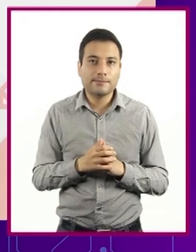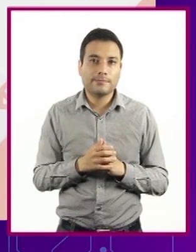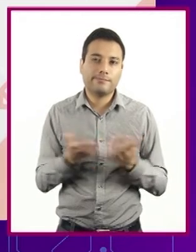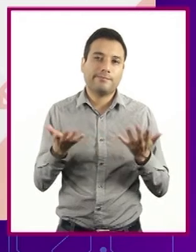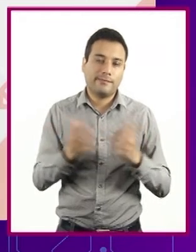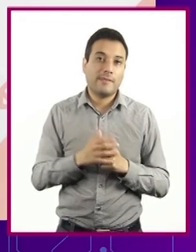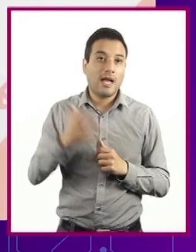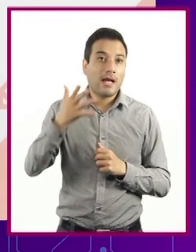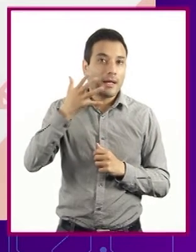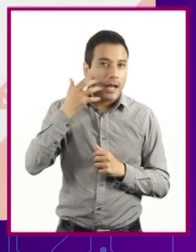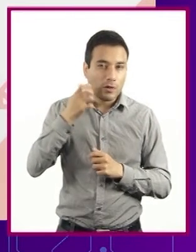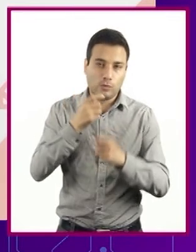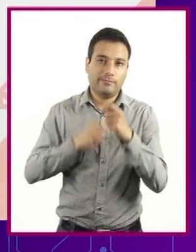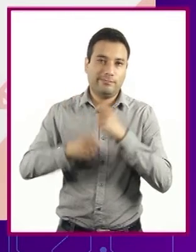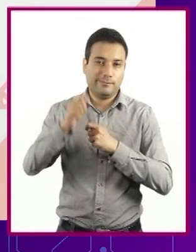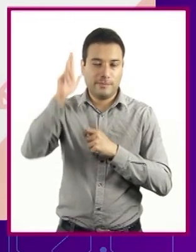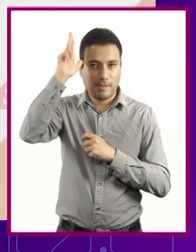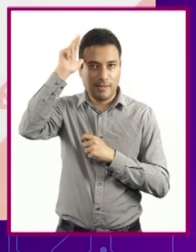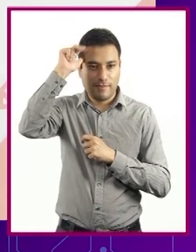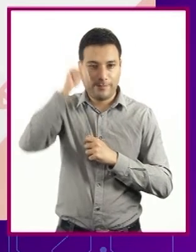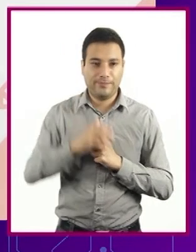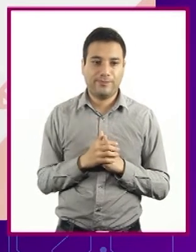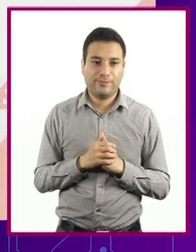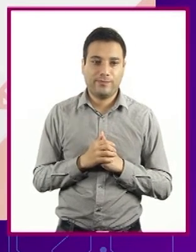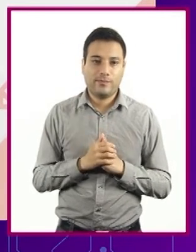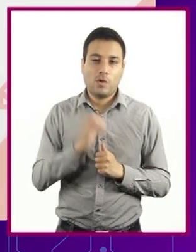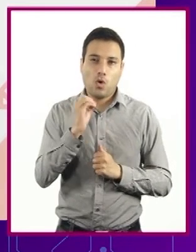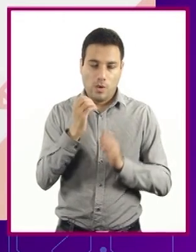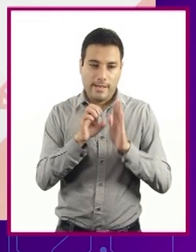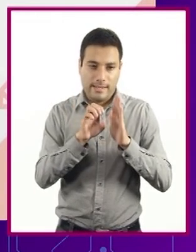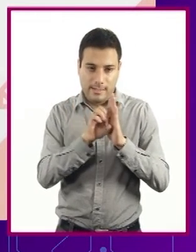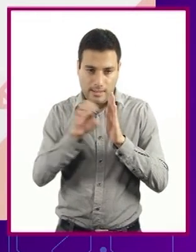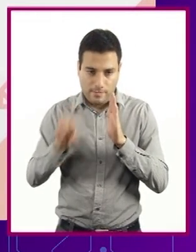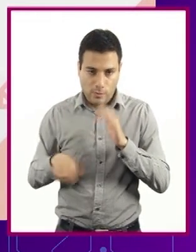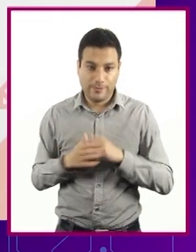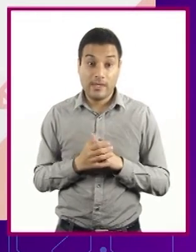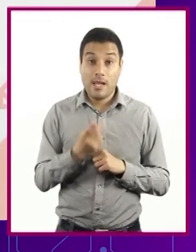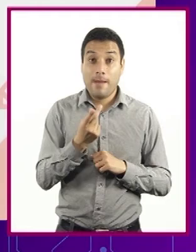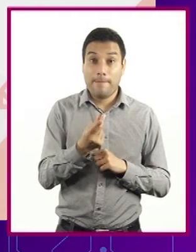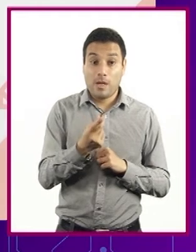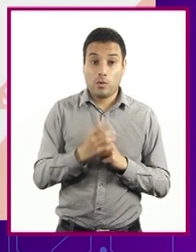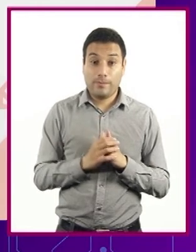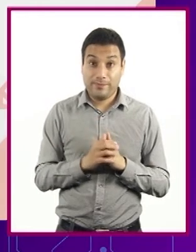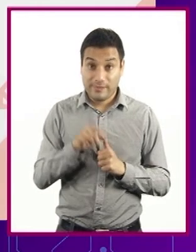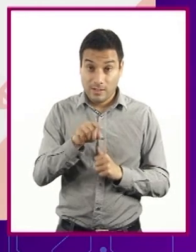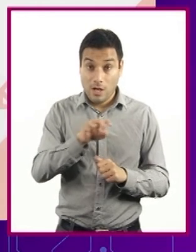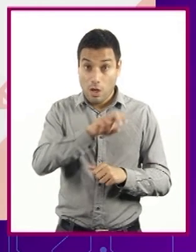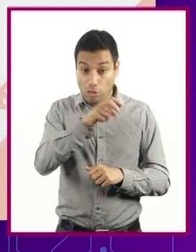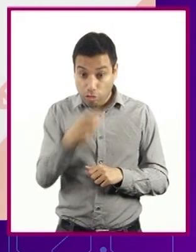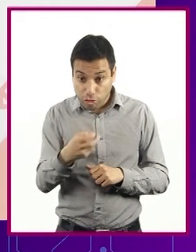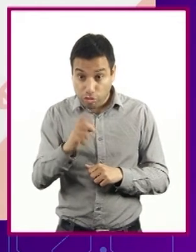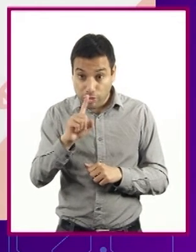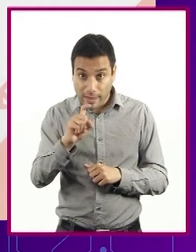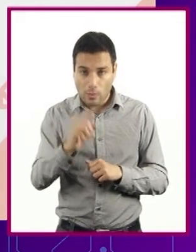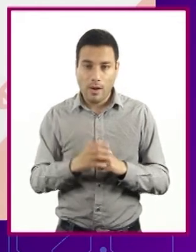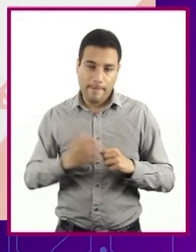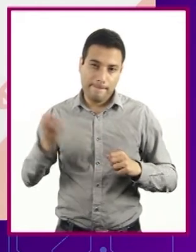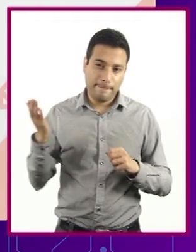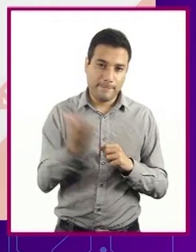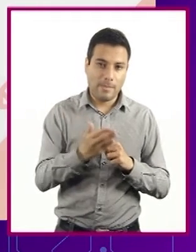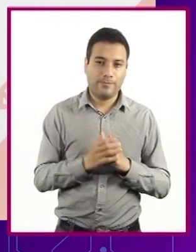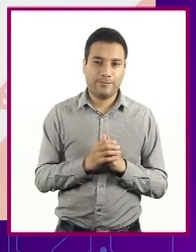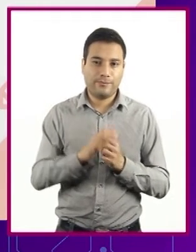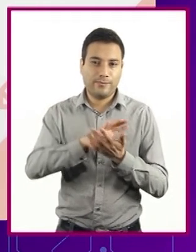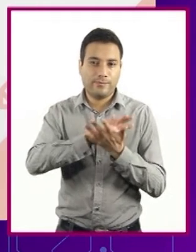liebre. O Ta Luo Shui Gou, pegarle al perro que cayó en el charco. El equivalente